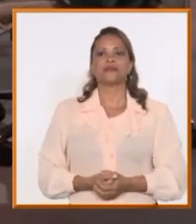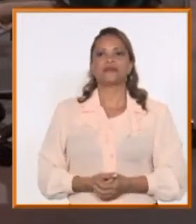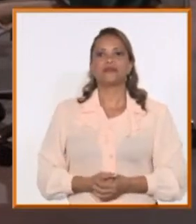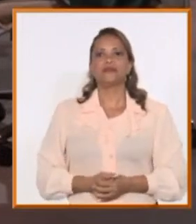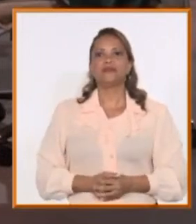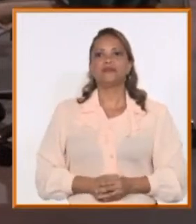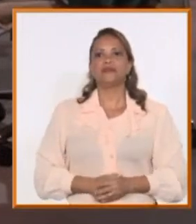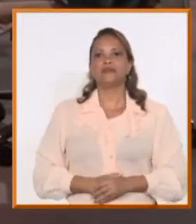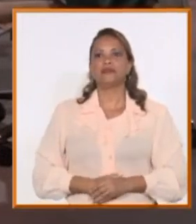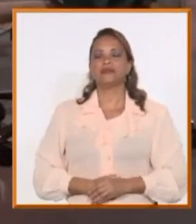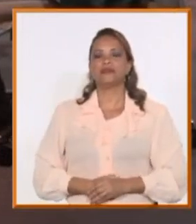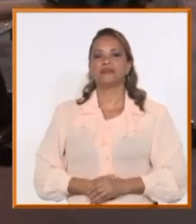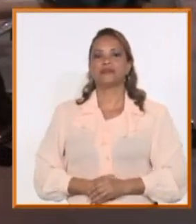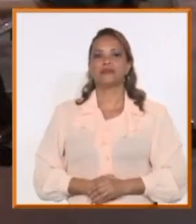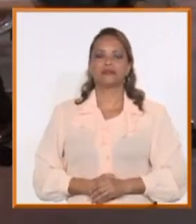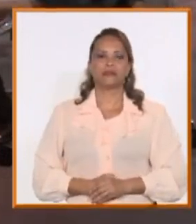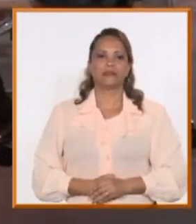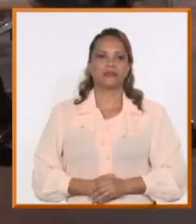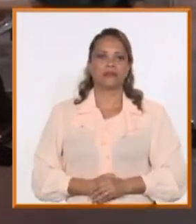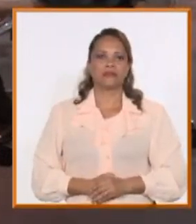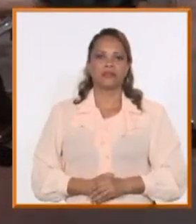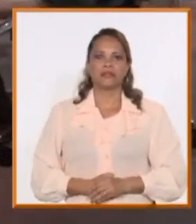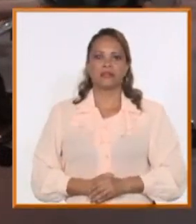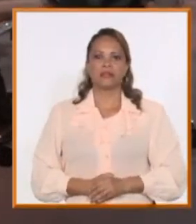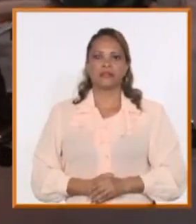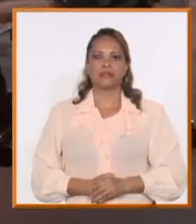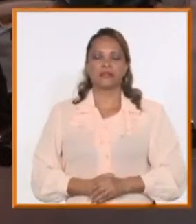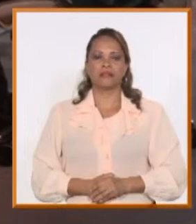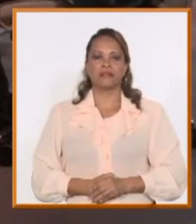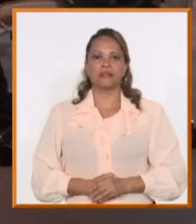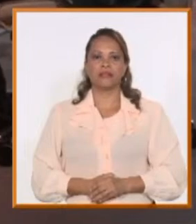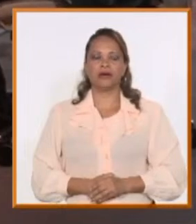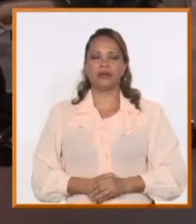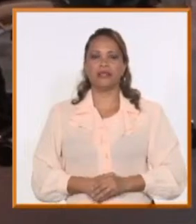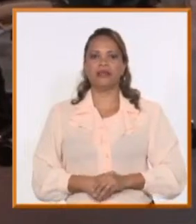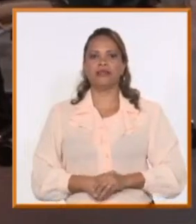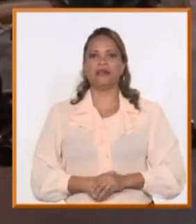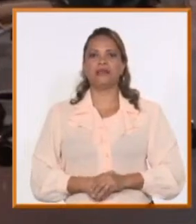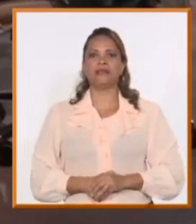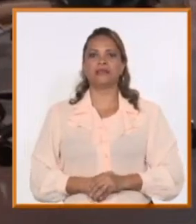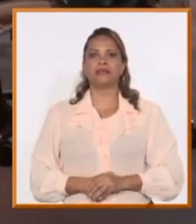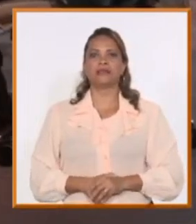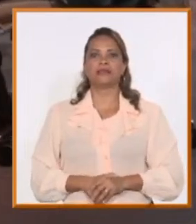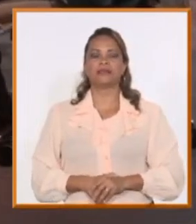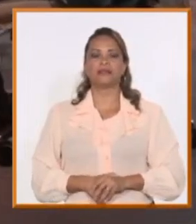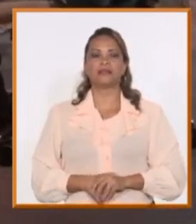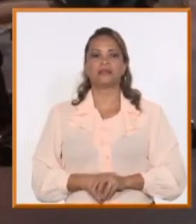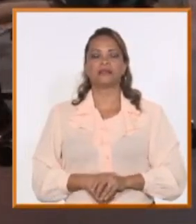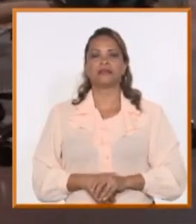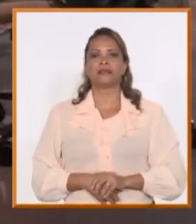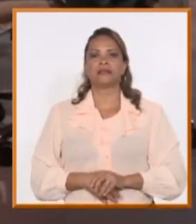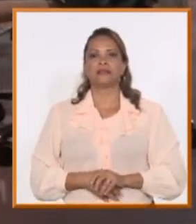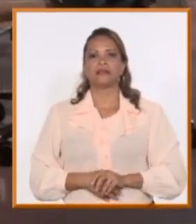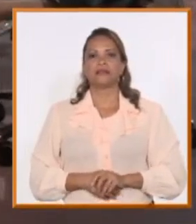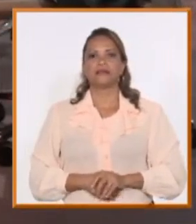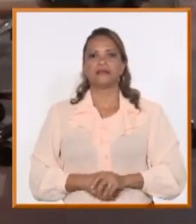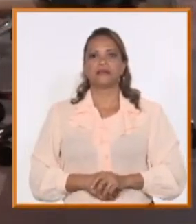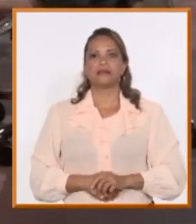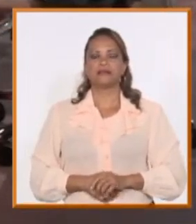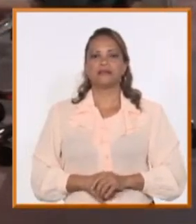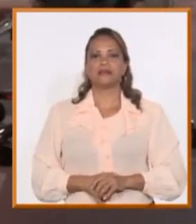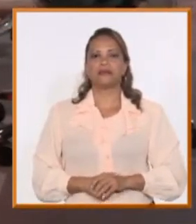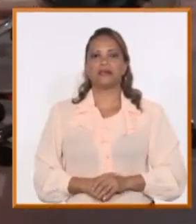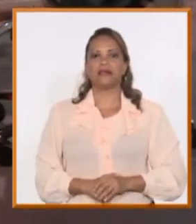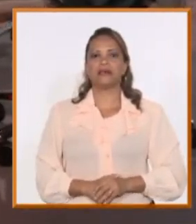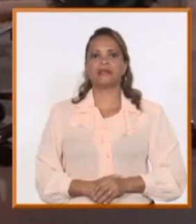mencionar los boxeos. Julio César, y tendremos pues también que seguir. Ojalá el boxeo nos dé más alegrías que las que nos dejó en los